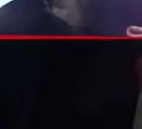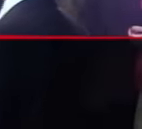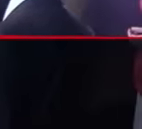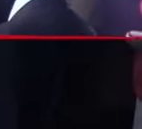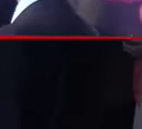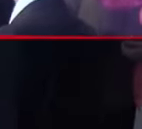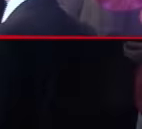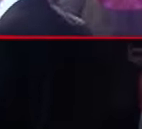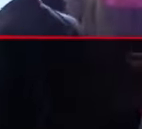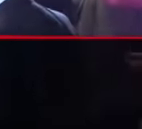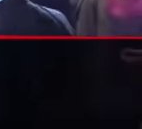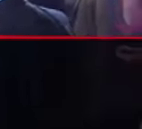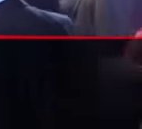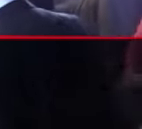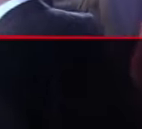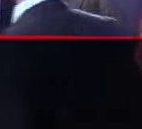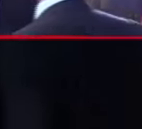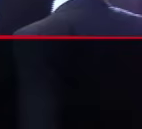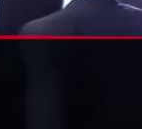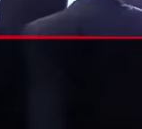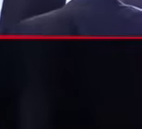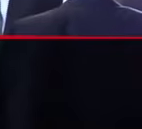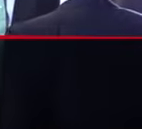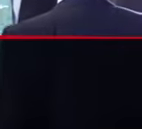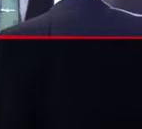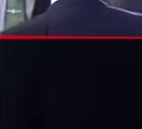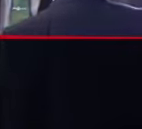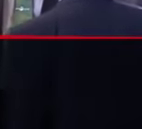Bilbao ha indicado que cree en Vizcaya y en su capacidad.